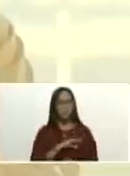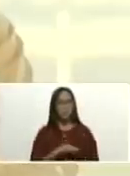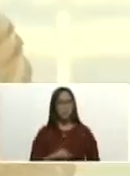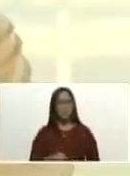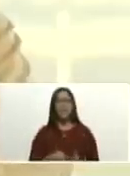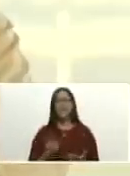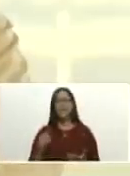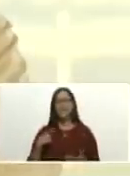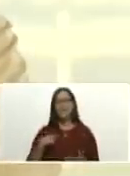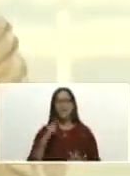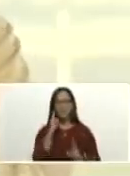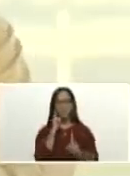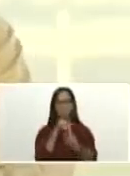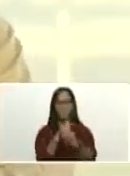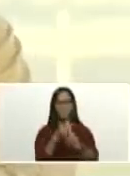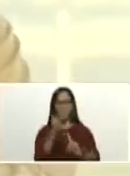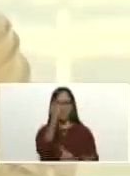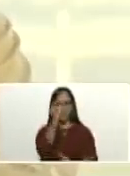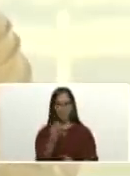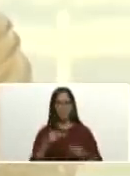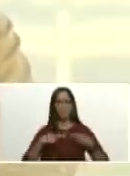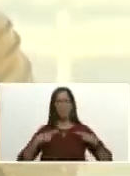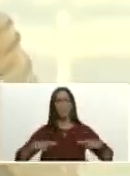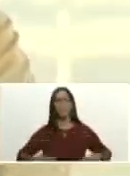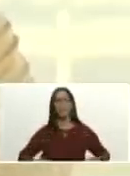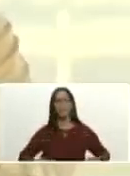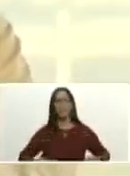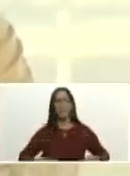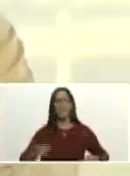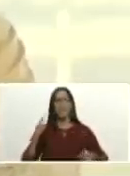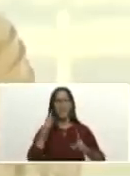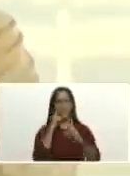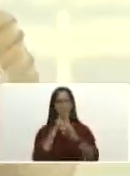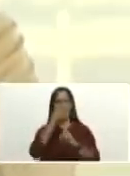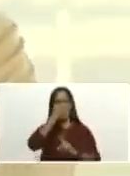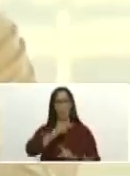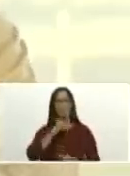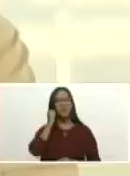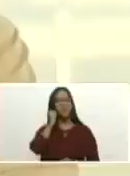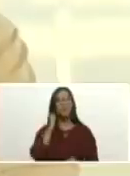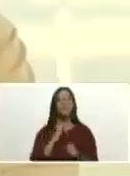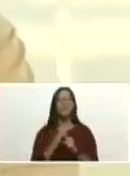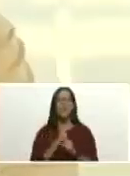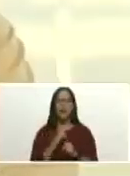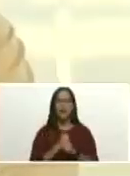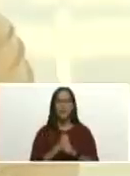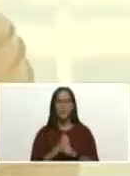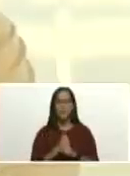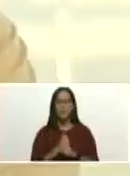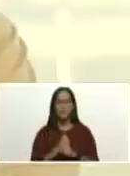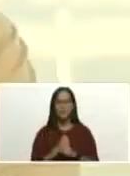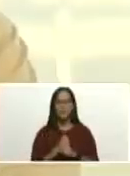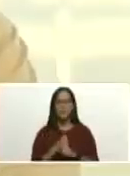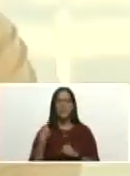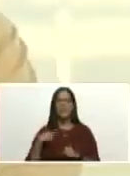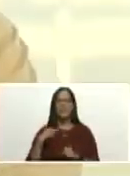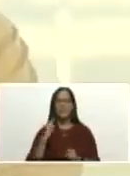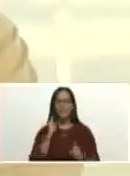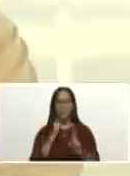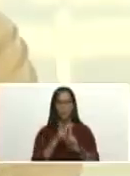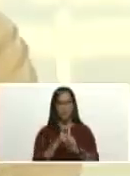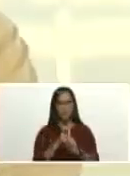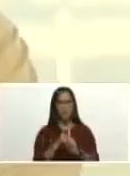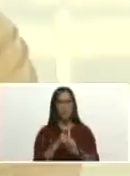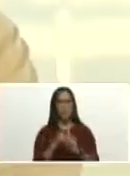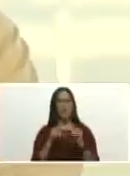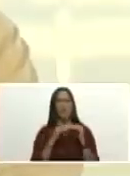que tenga como objetivo el ser humano, que tenga como objetivo el hombre y la mujer trabajador, que tenga como objetivo